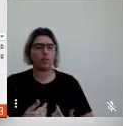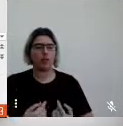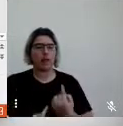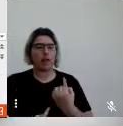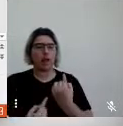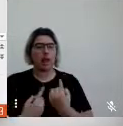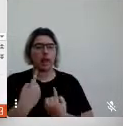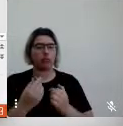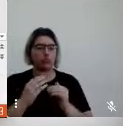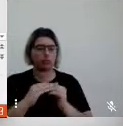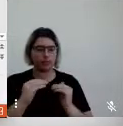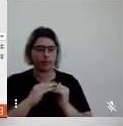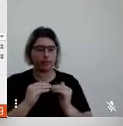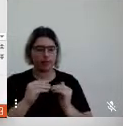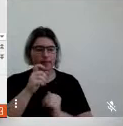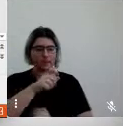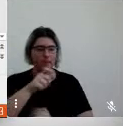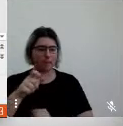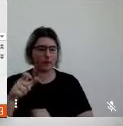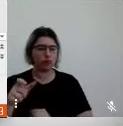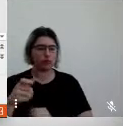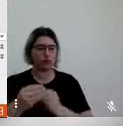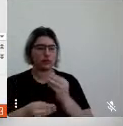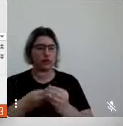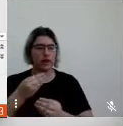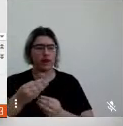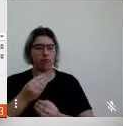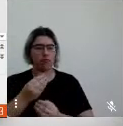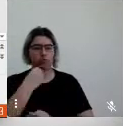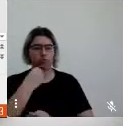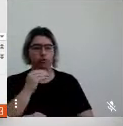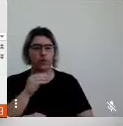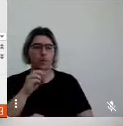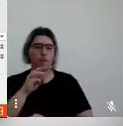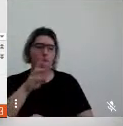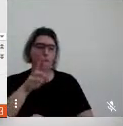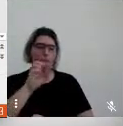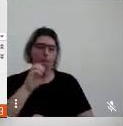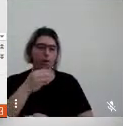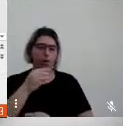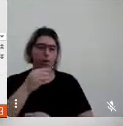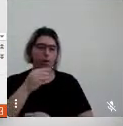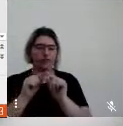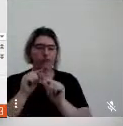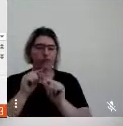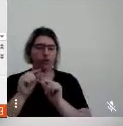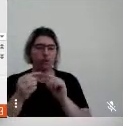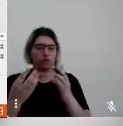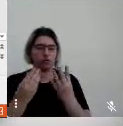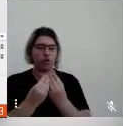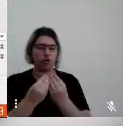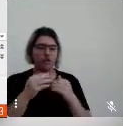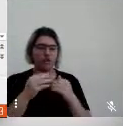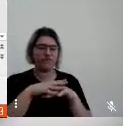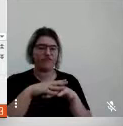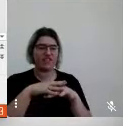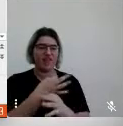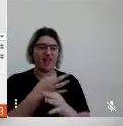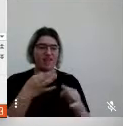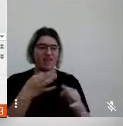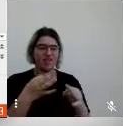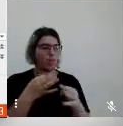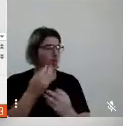aquellas personas que han estado consumiendo probióticos y una adecuada cantidad de fibra en su dieta y alimentos